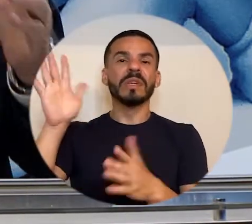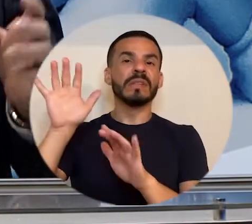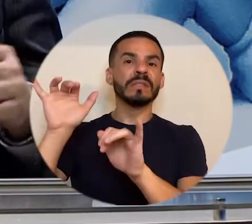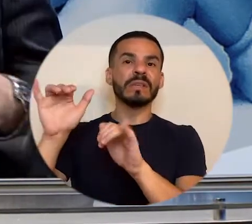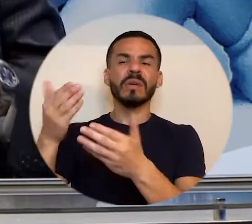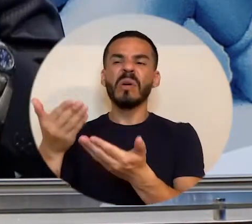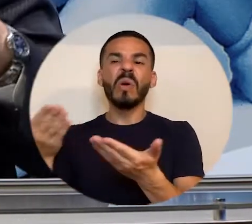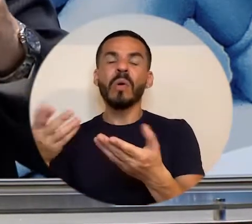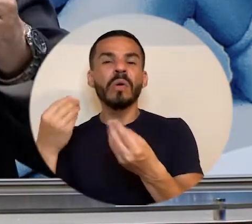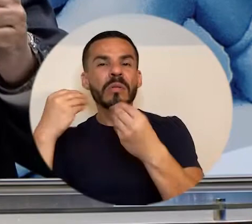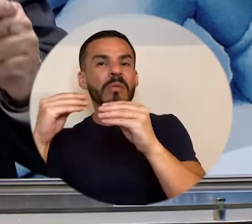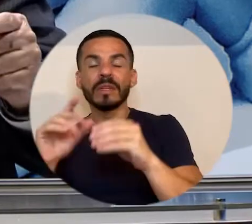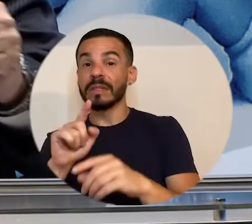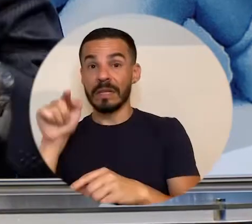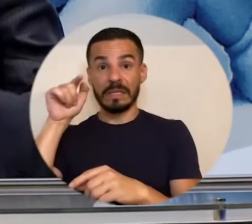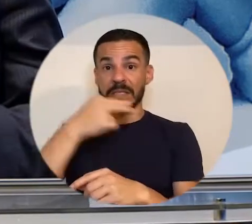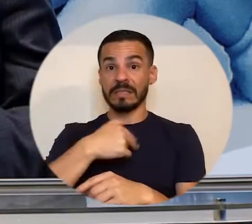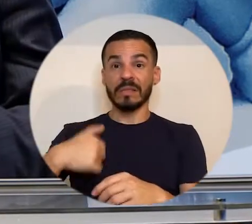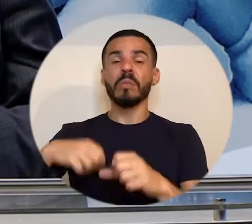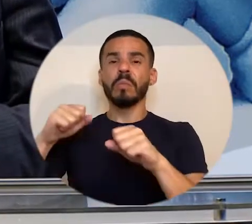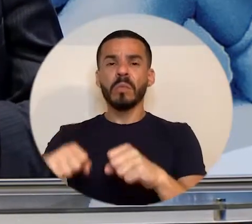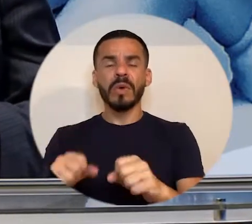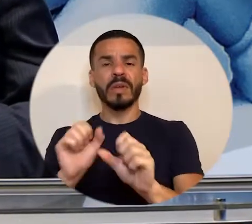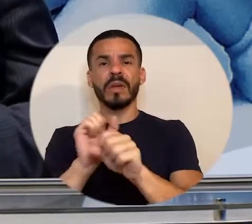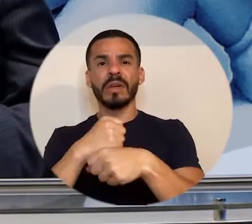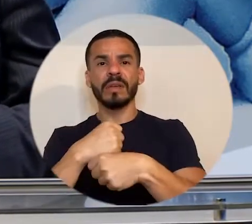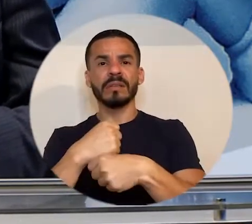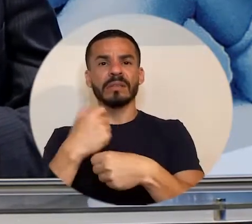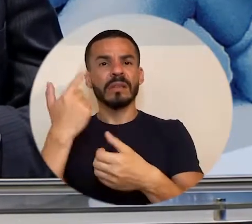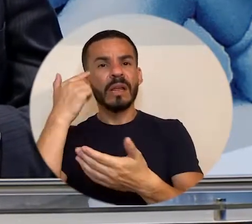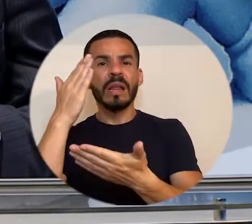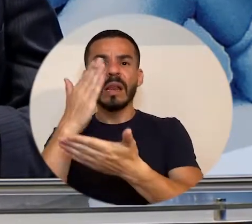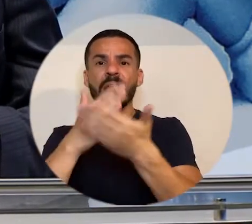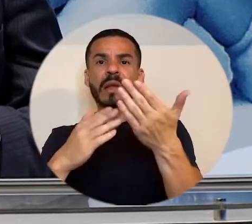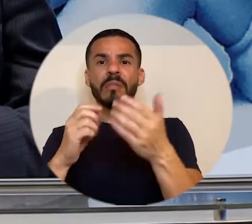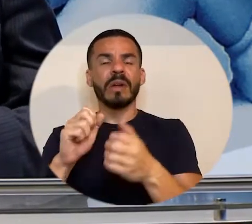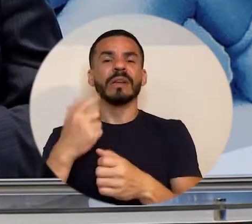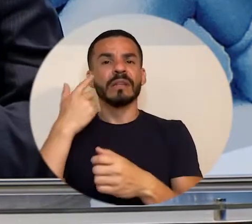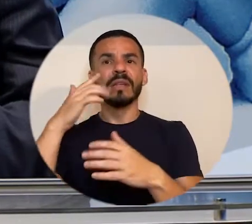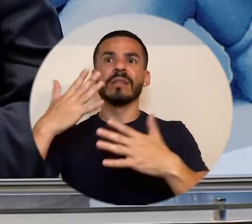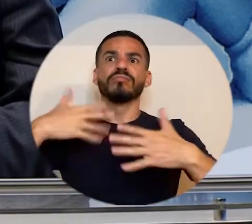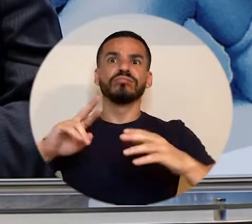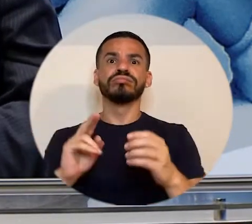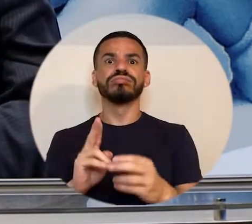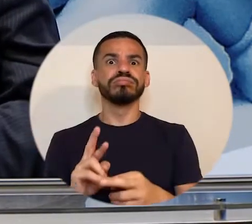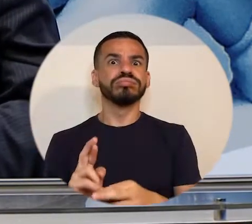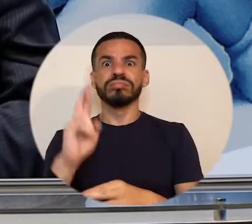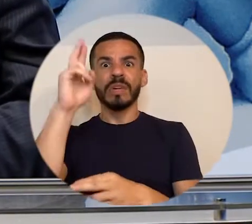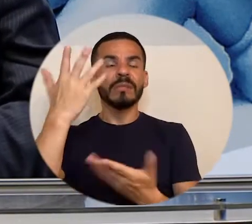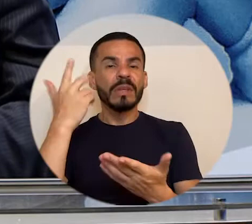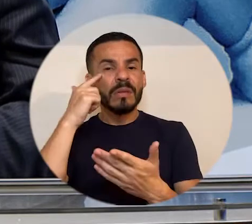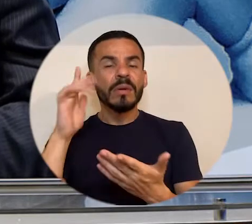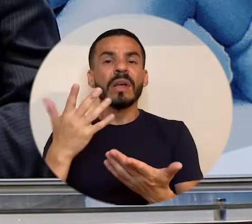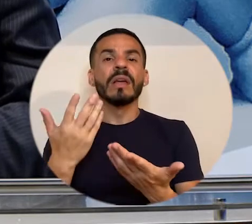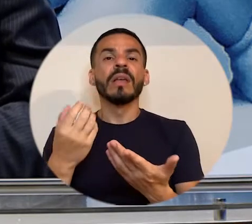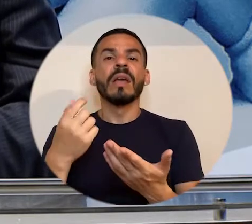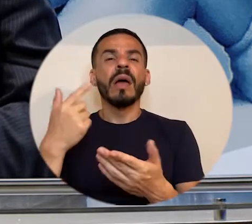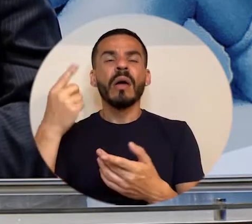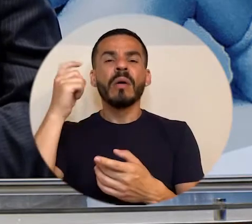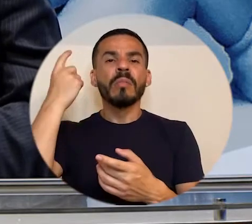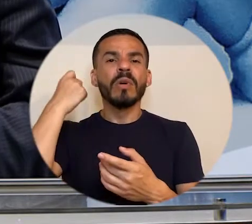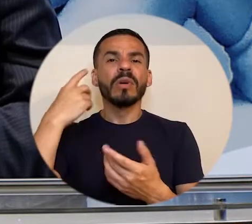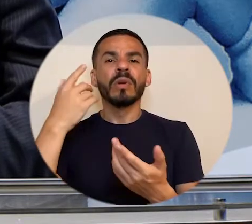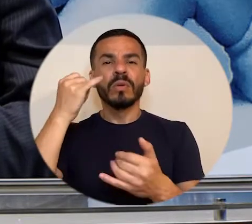todo el mundo piensa, cositas, sino que China puede fabricar hasta la parte espacial. Pongo solo un ejemplo. Hace poco dijeron